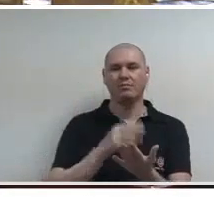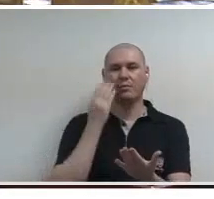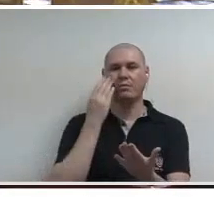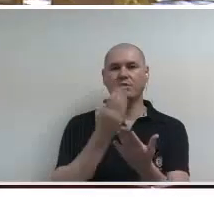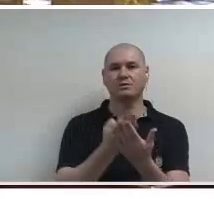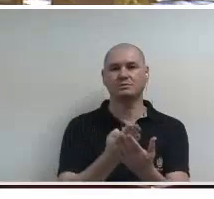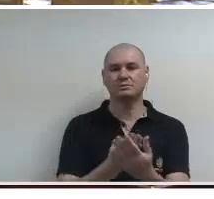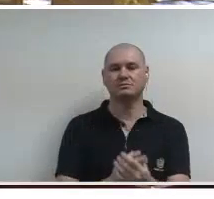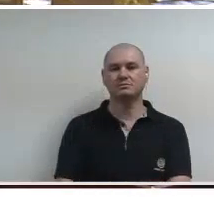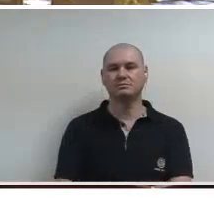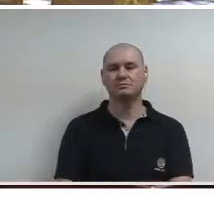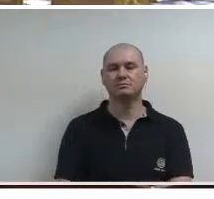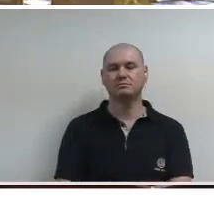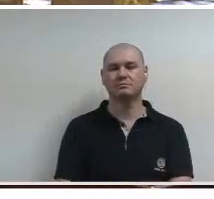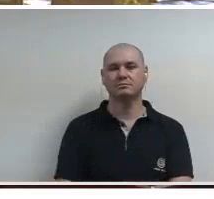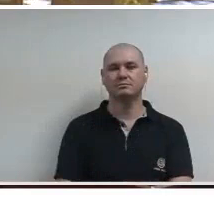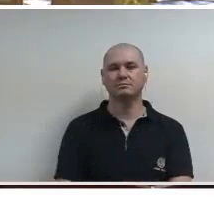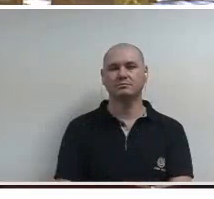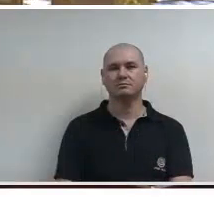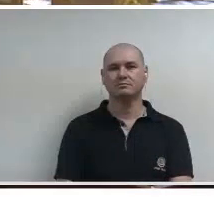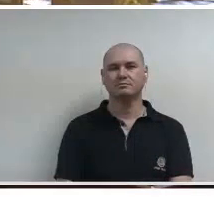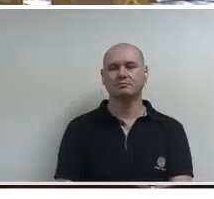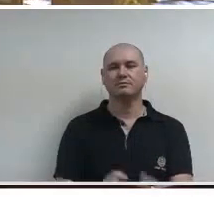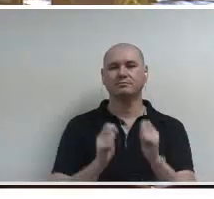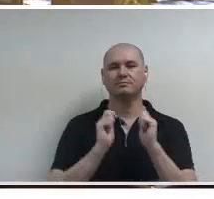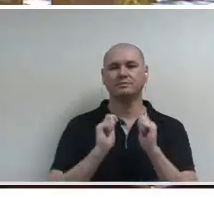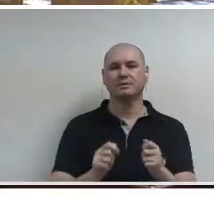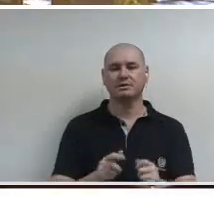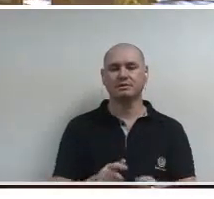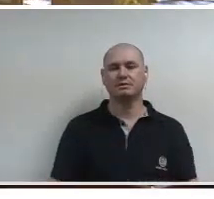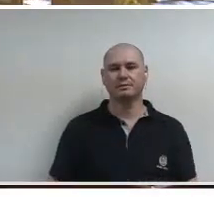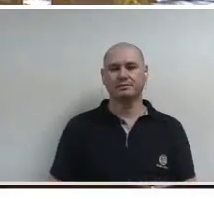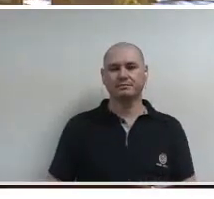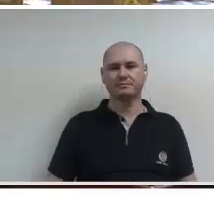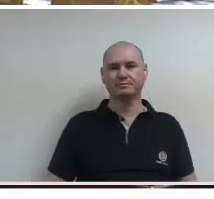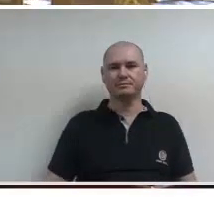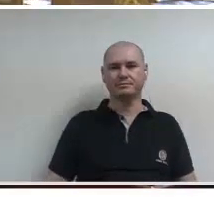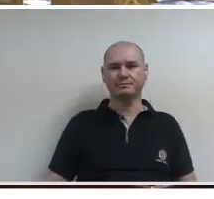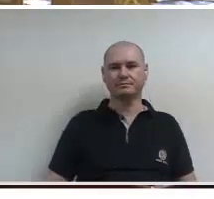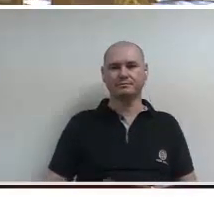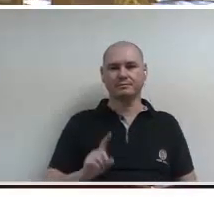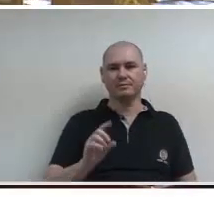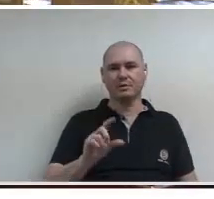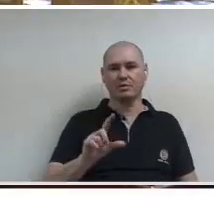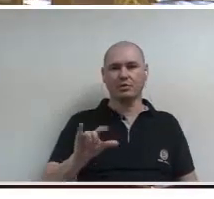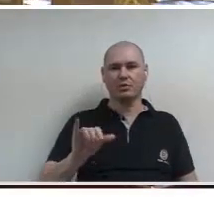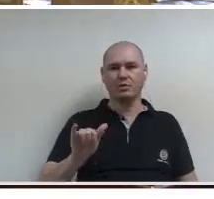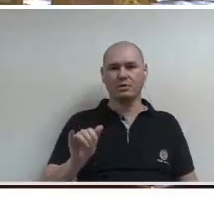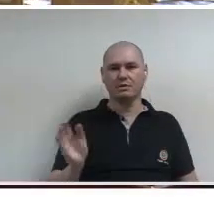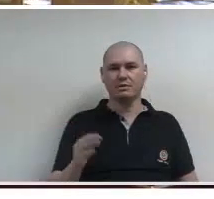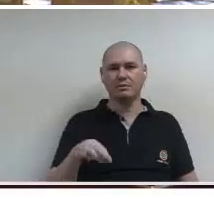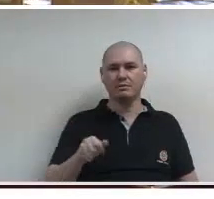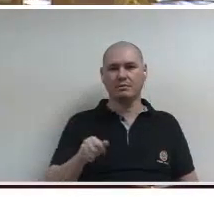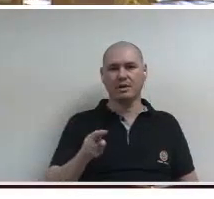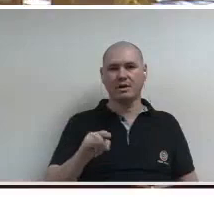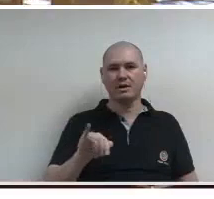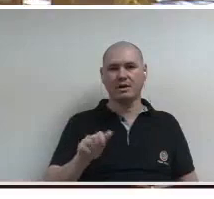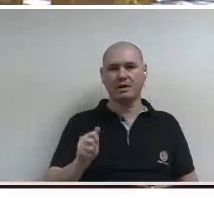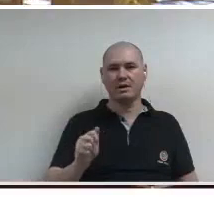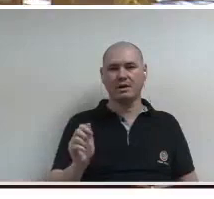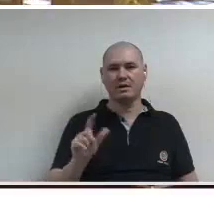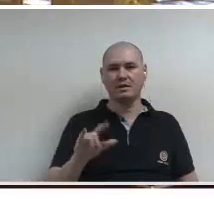Rolón. Ministro Jiménez Rolón, oye, la abogada Dolly, Oñemoney, abogada